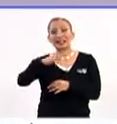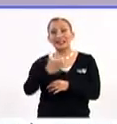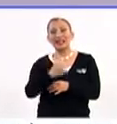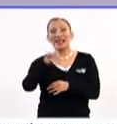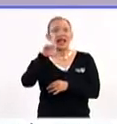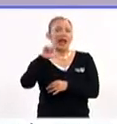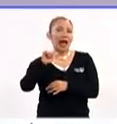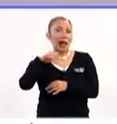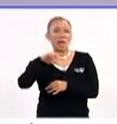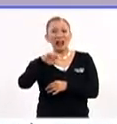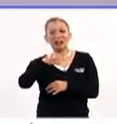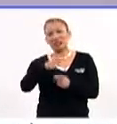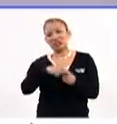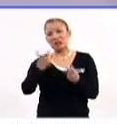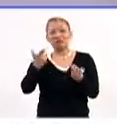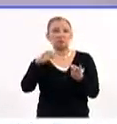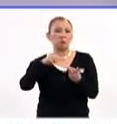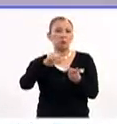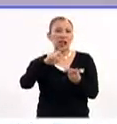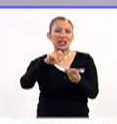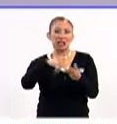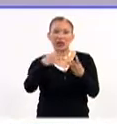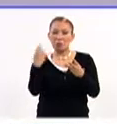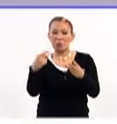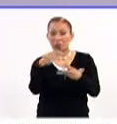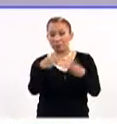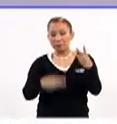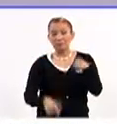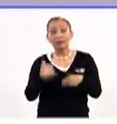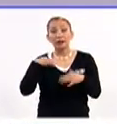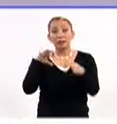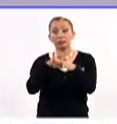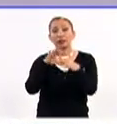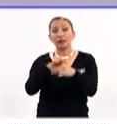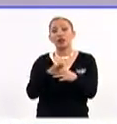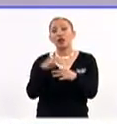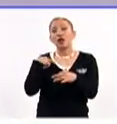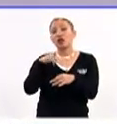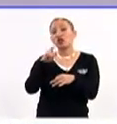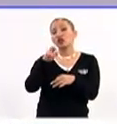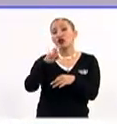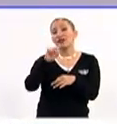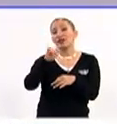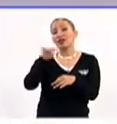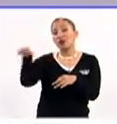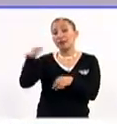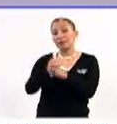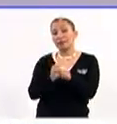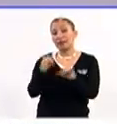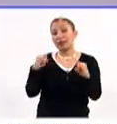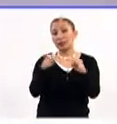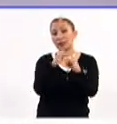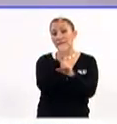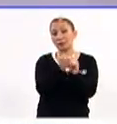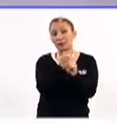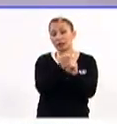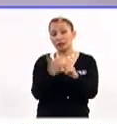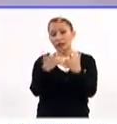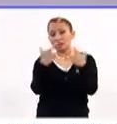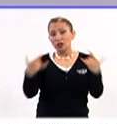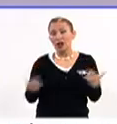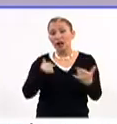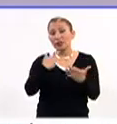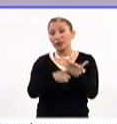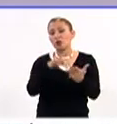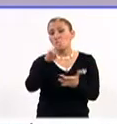Marina, la Malinche, en este hecho histórico. Nos enlazamos con el doctor Federico Navarrete, él es investigador del Instituto de Investigaciones